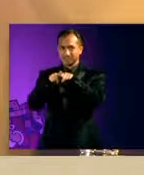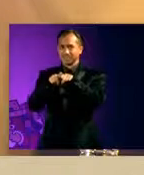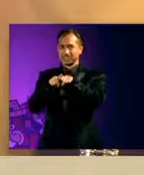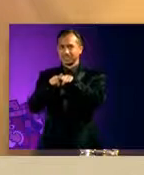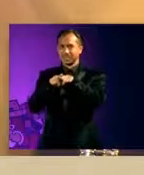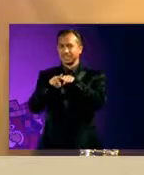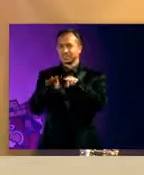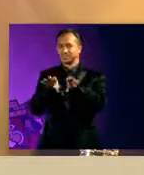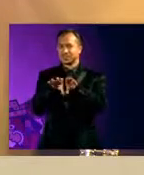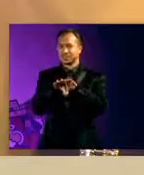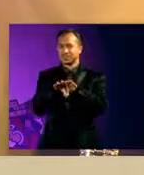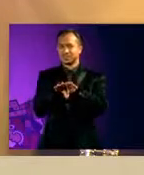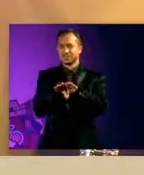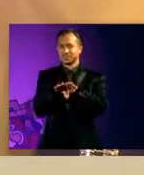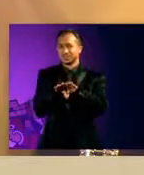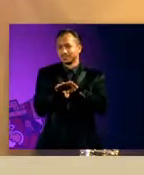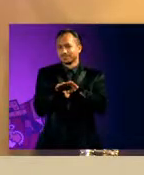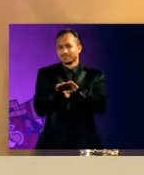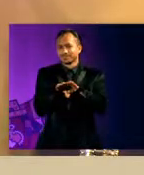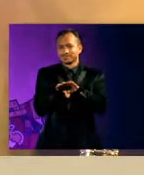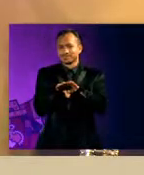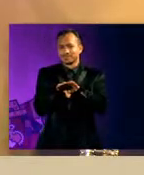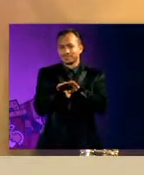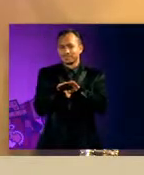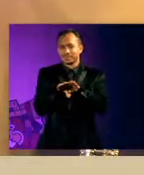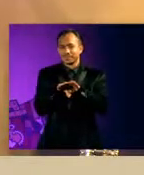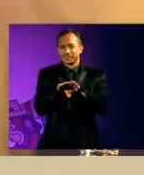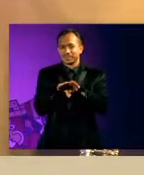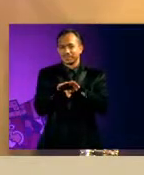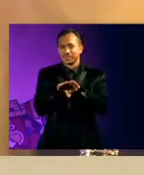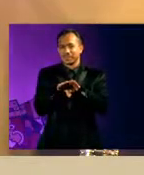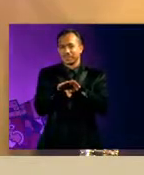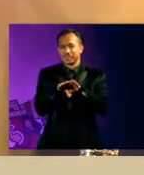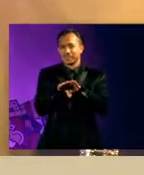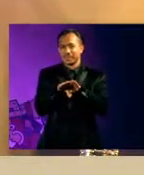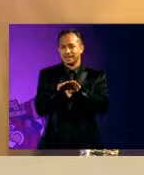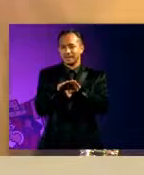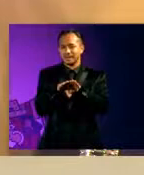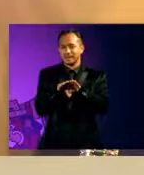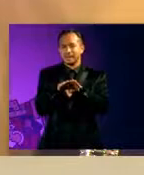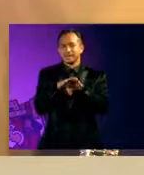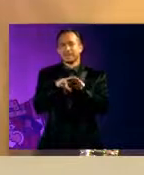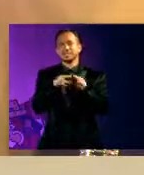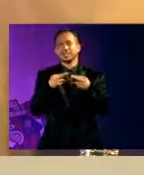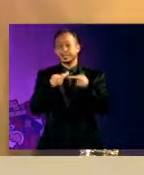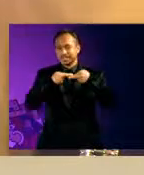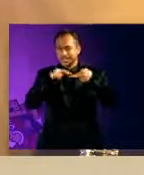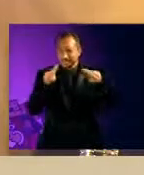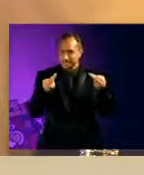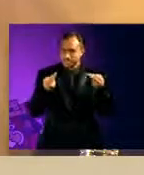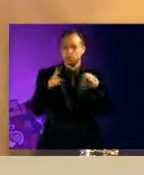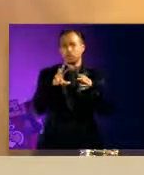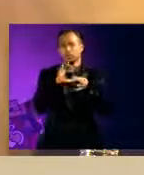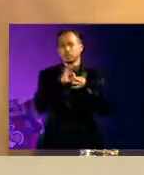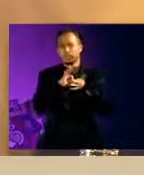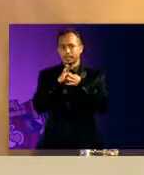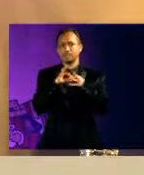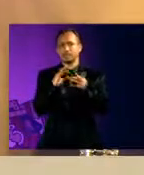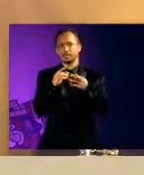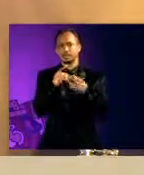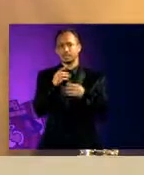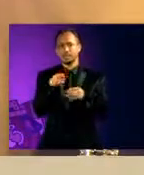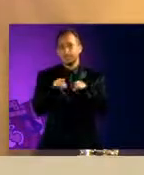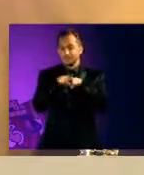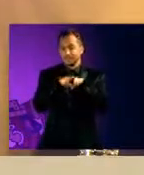hizo como muy como para hacer una parábola de la relación de los otros hermanos los jaramillo los de los 80s